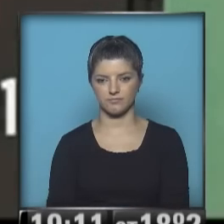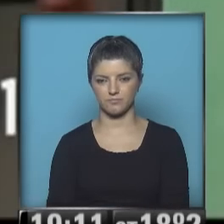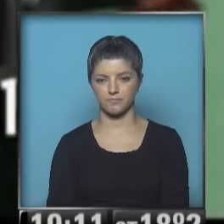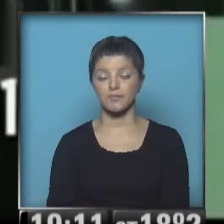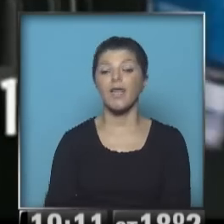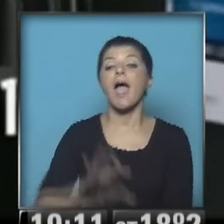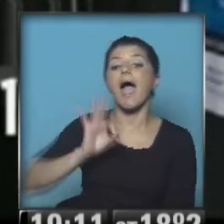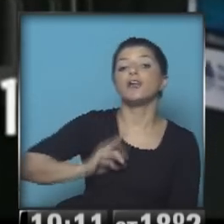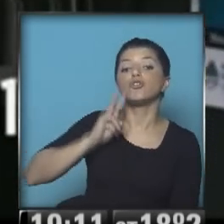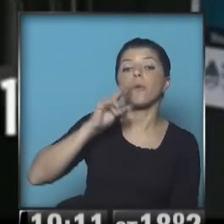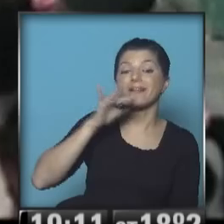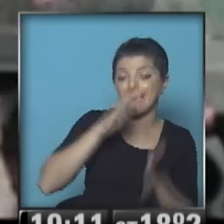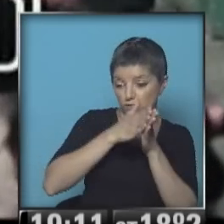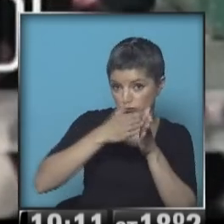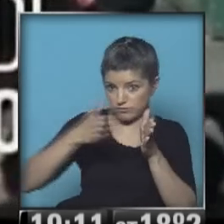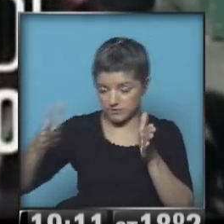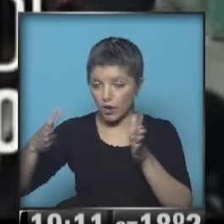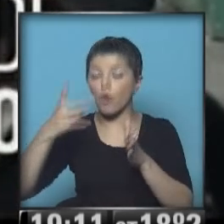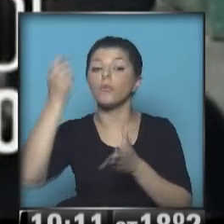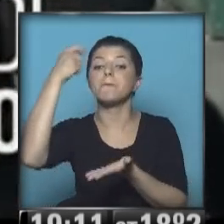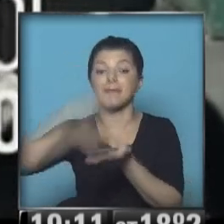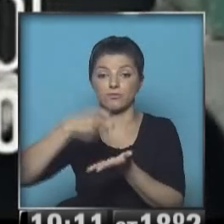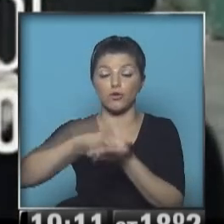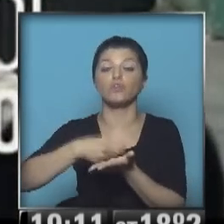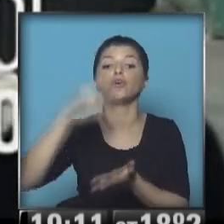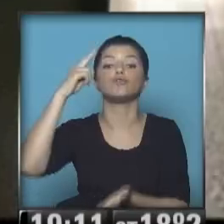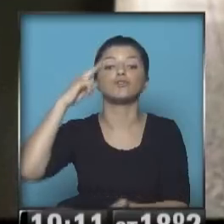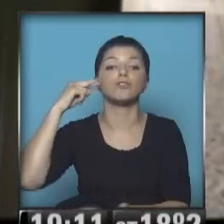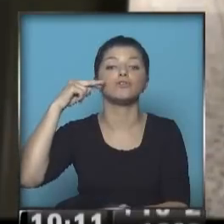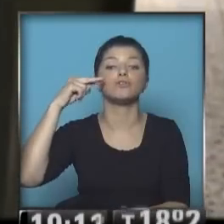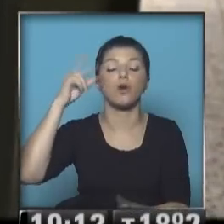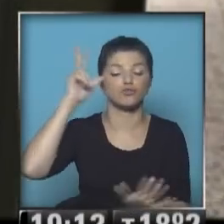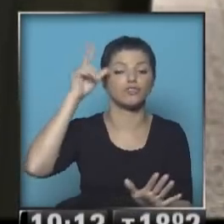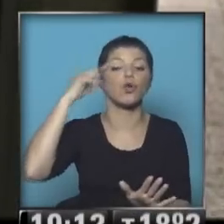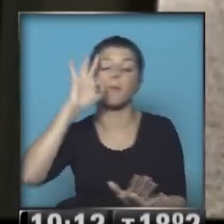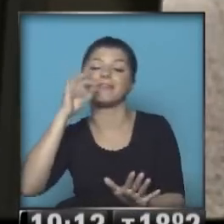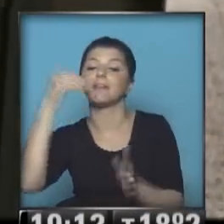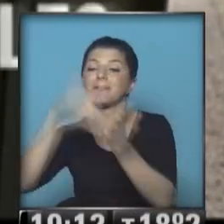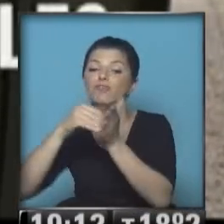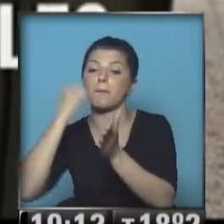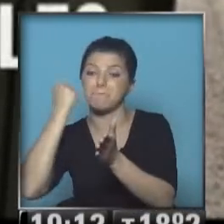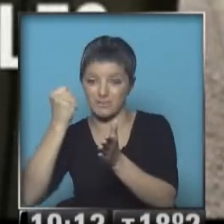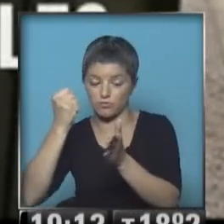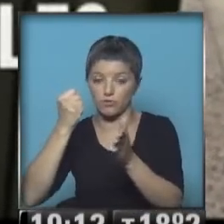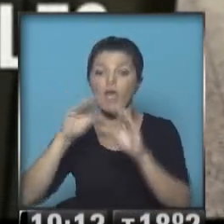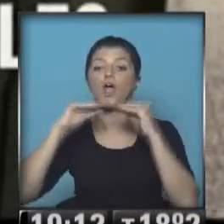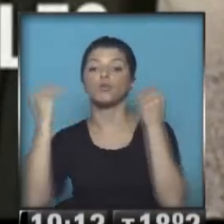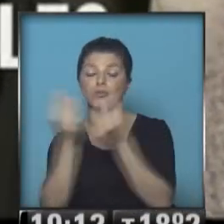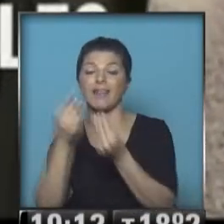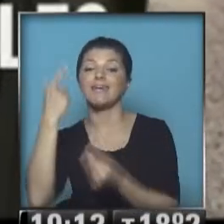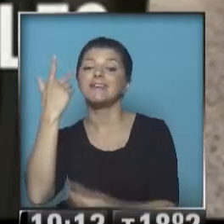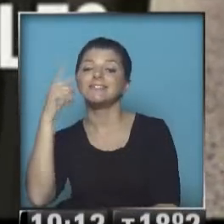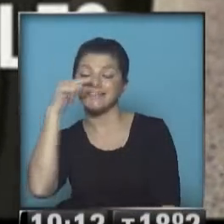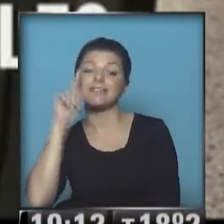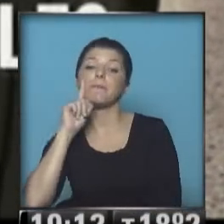Durante el año 2014, con una inversión de 890 millones de pesos, el total de 7.220 aulas